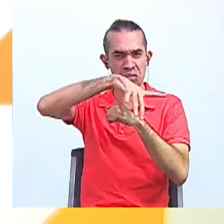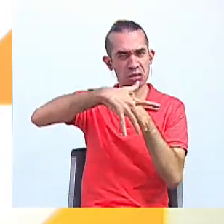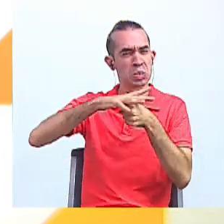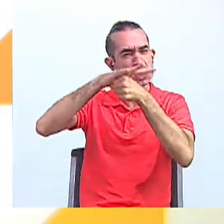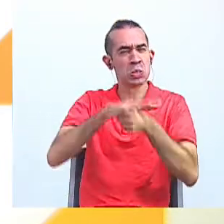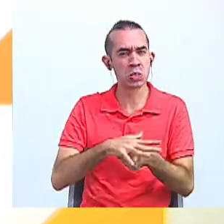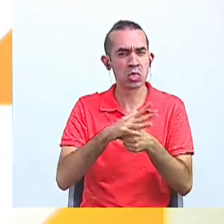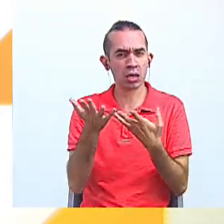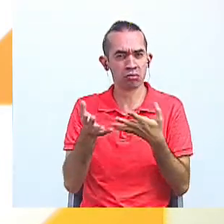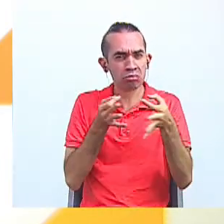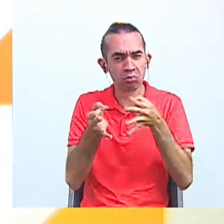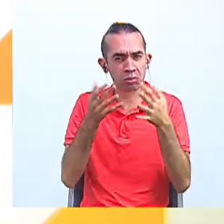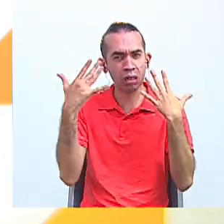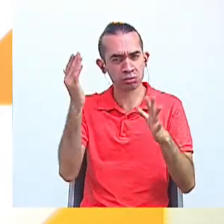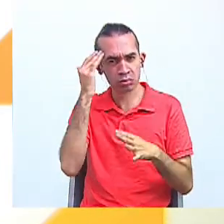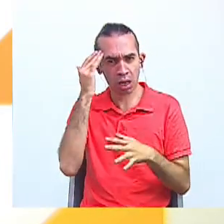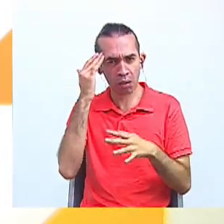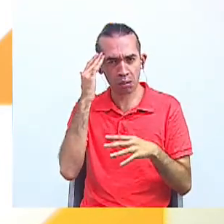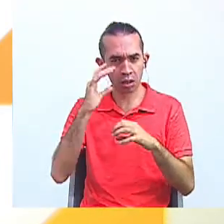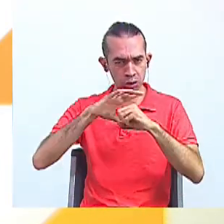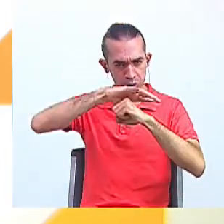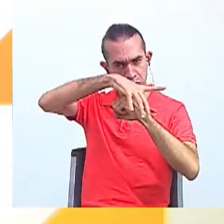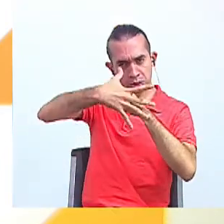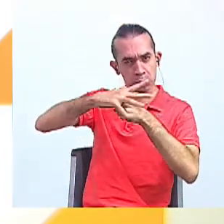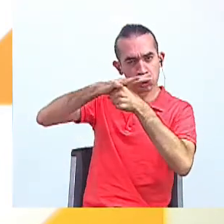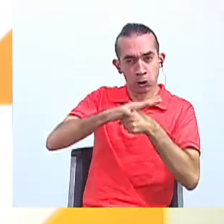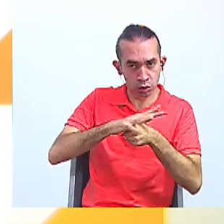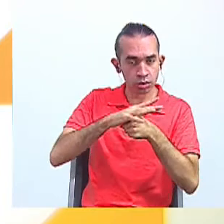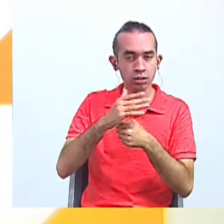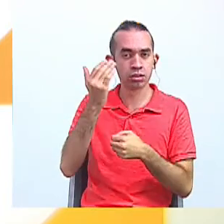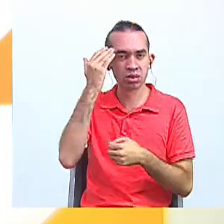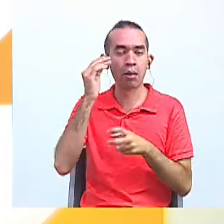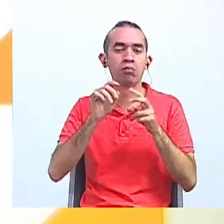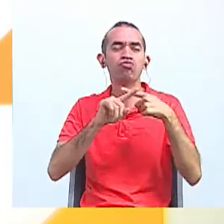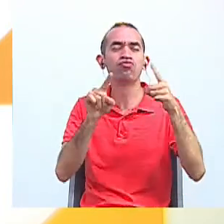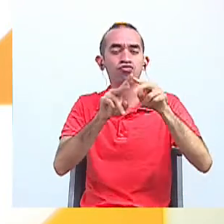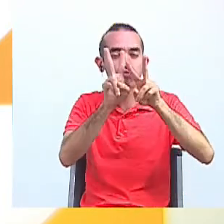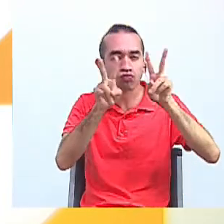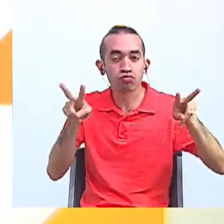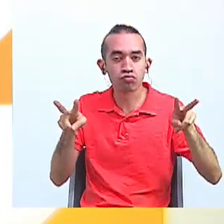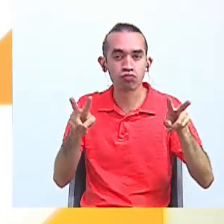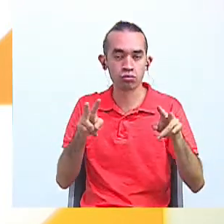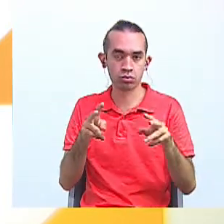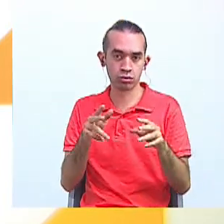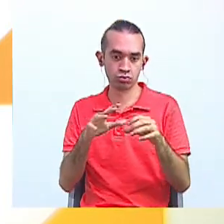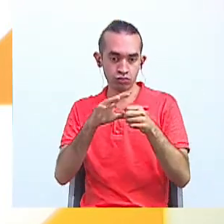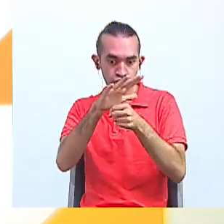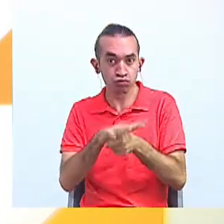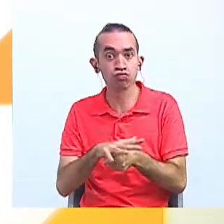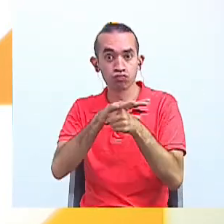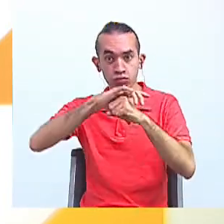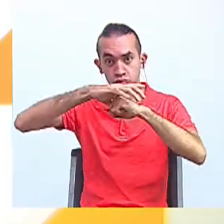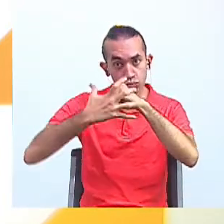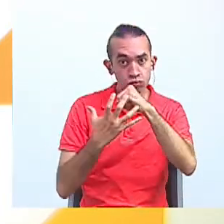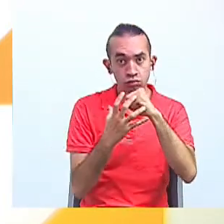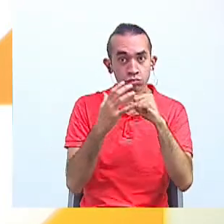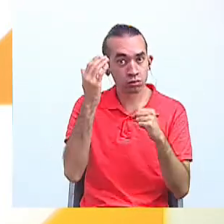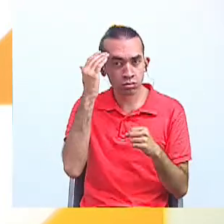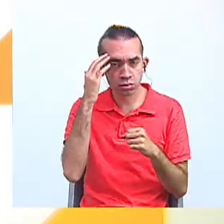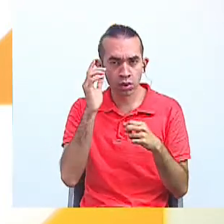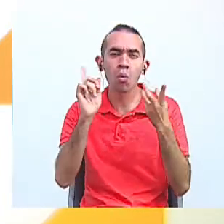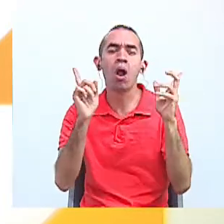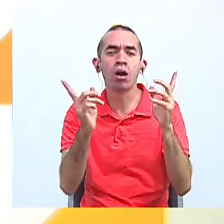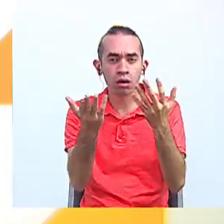¿Han hablado sobre la presión atmosférica? ¿Conocemos esas variables que afectan la presión atmosférica? ¿Saben cuáles